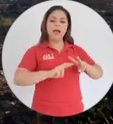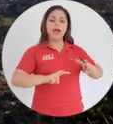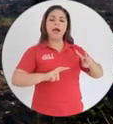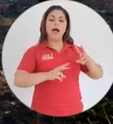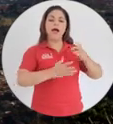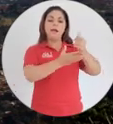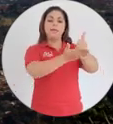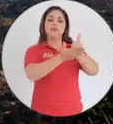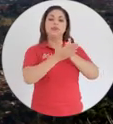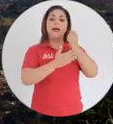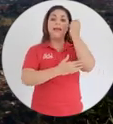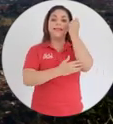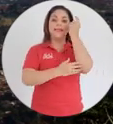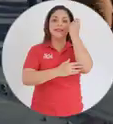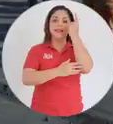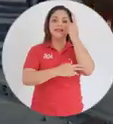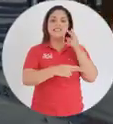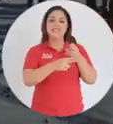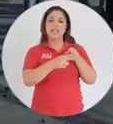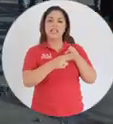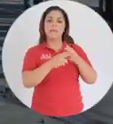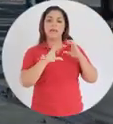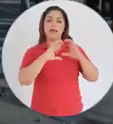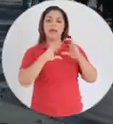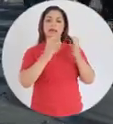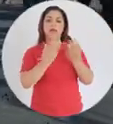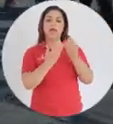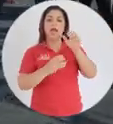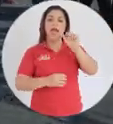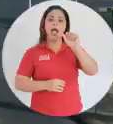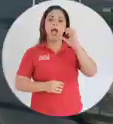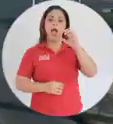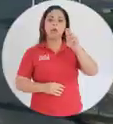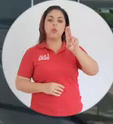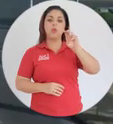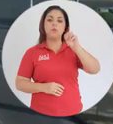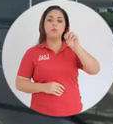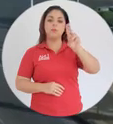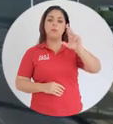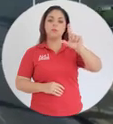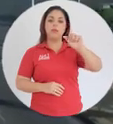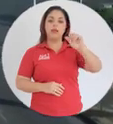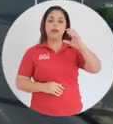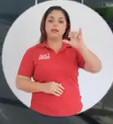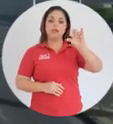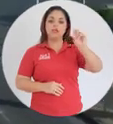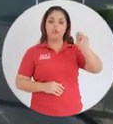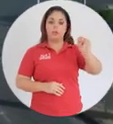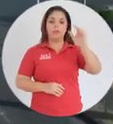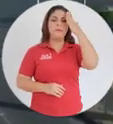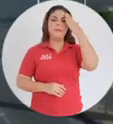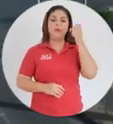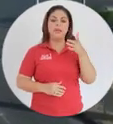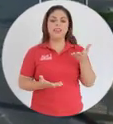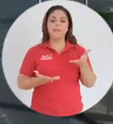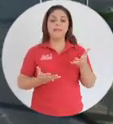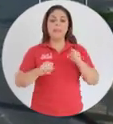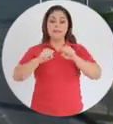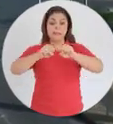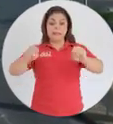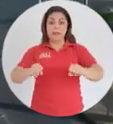que nos ayuda mucho a entender estas cosas, que es el de la categoría de la acumulación. Porque en el sistema en que